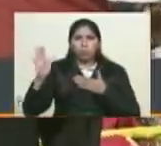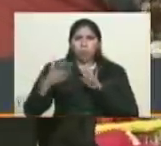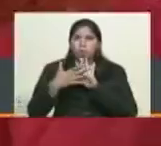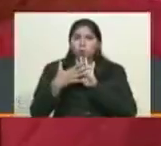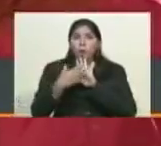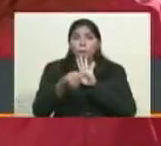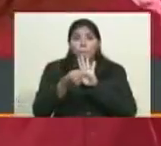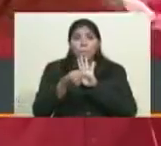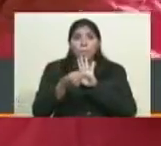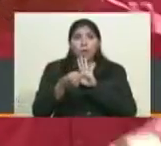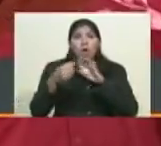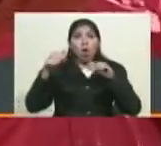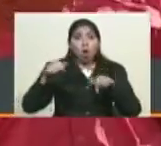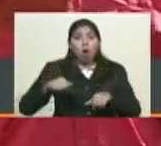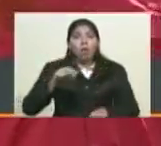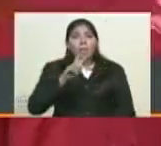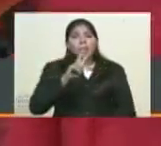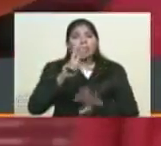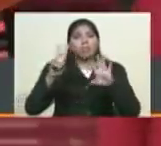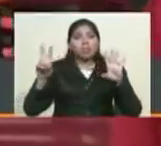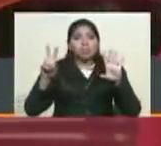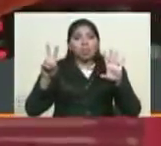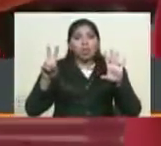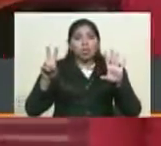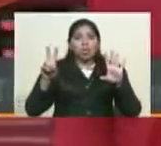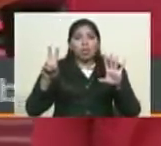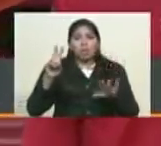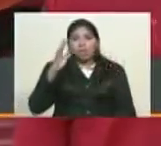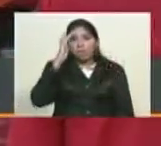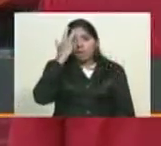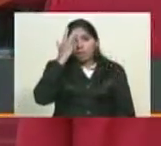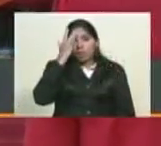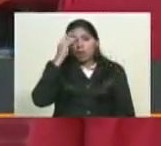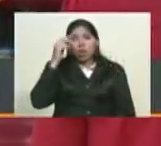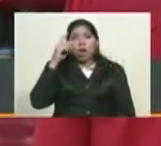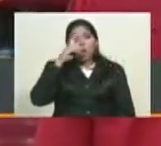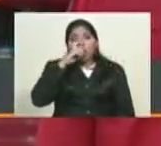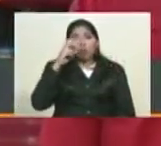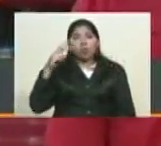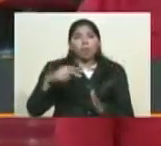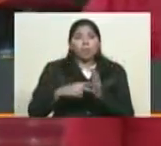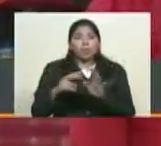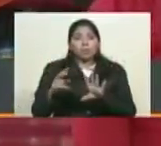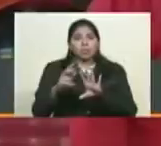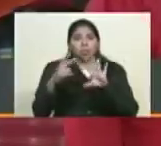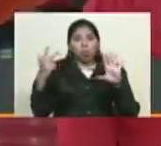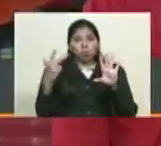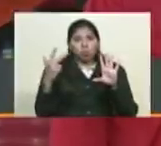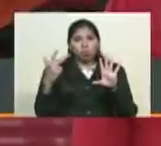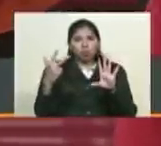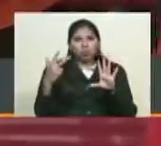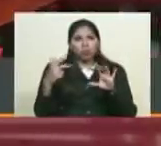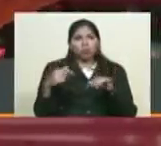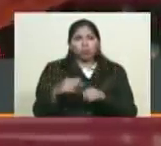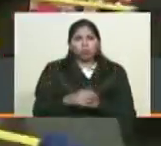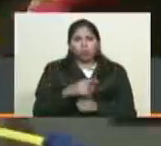y hoy, 27 de febrero del año 2018, hagamos un juramento de patria.